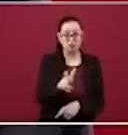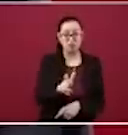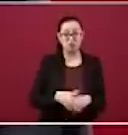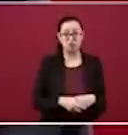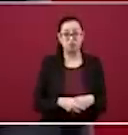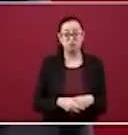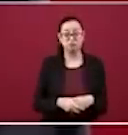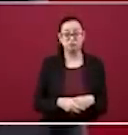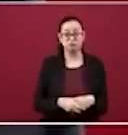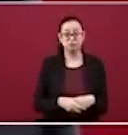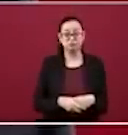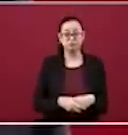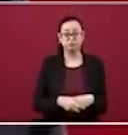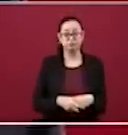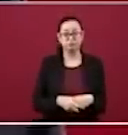se